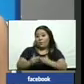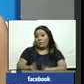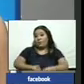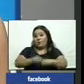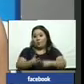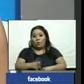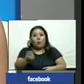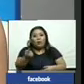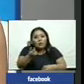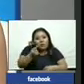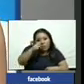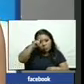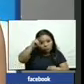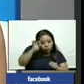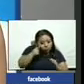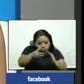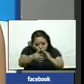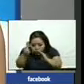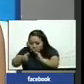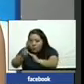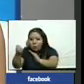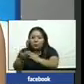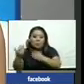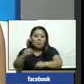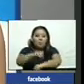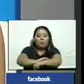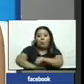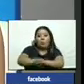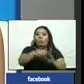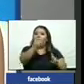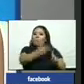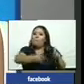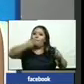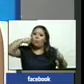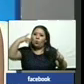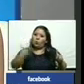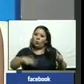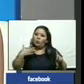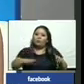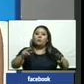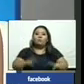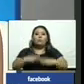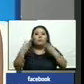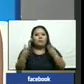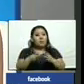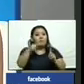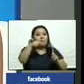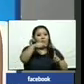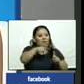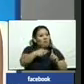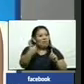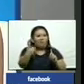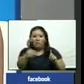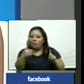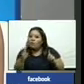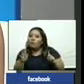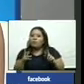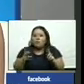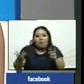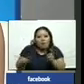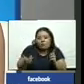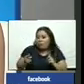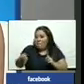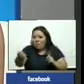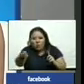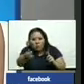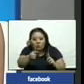En un operativo policial se logró la captura de un peligroso pandillero que estaría relacionado a varios ataques hacia los elementos de la